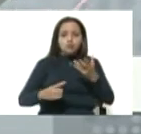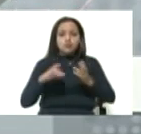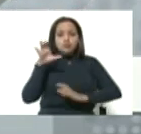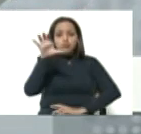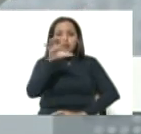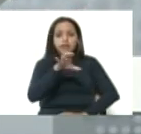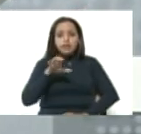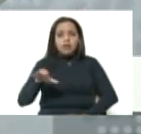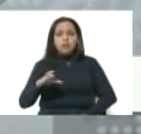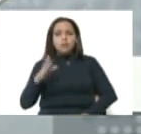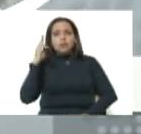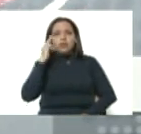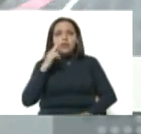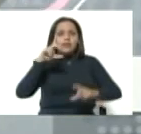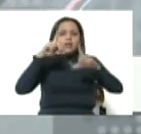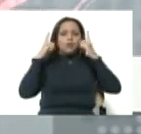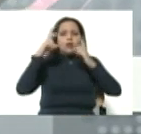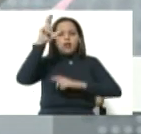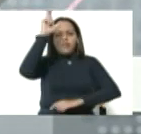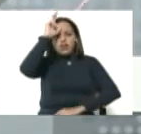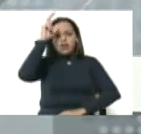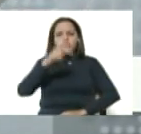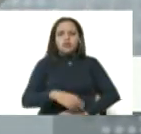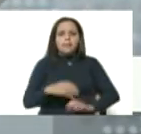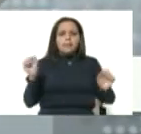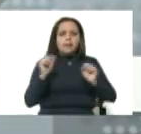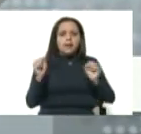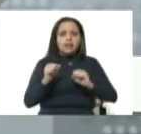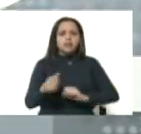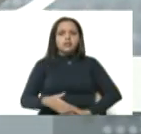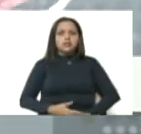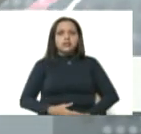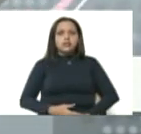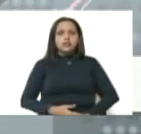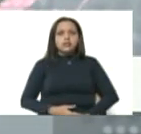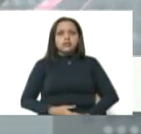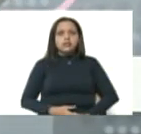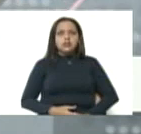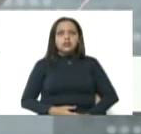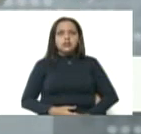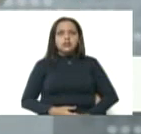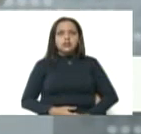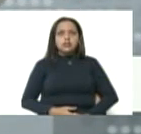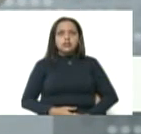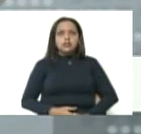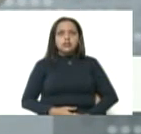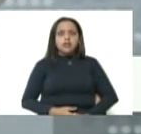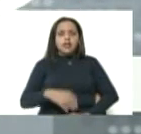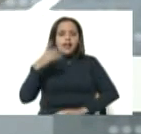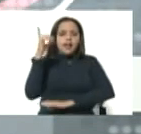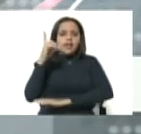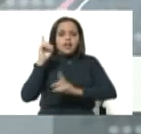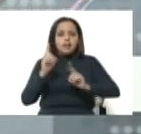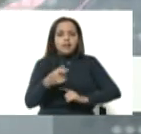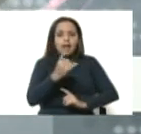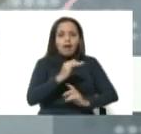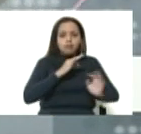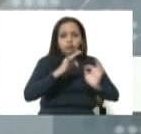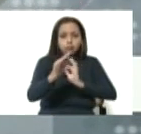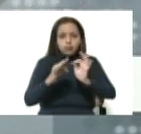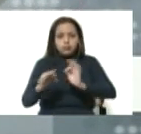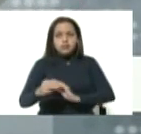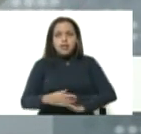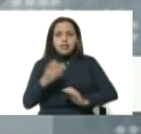Estado La Guaira, el Estado Falcón, en el Estado Mérida, en el Estado Falcón, en el Estado Lara también. Estamos